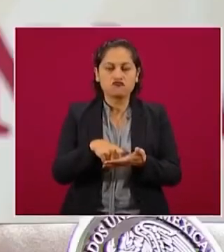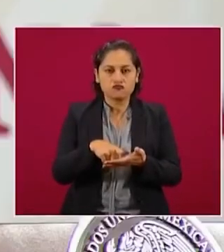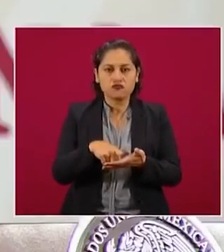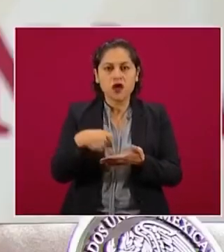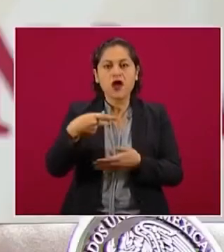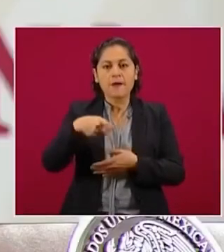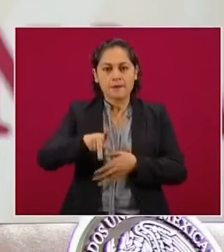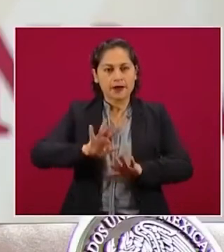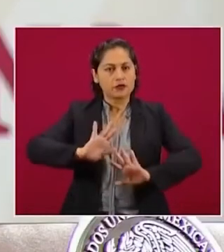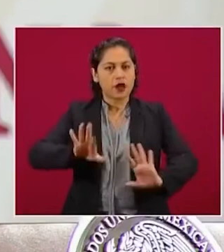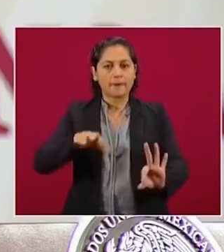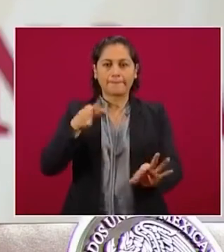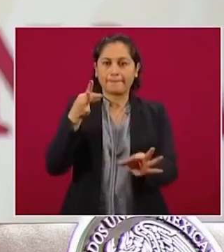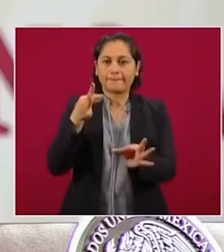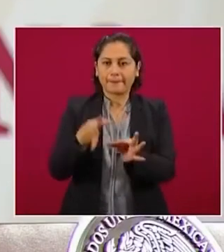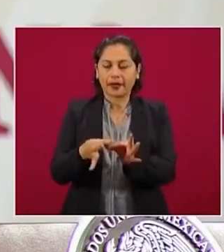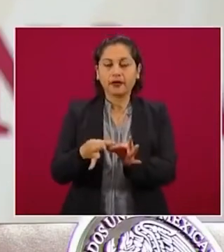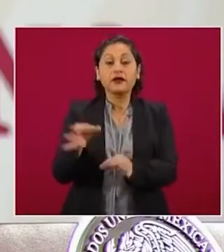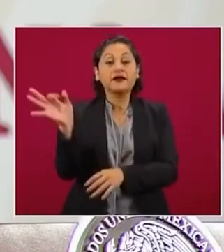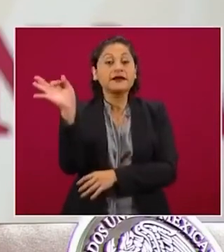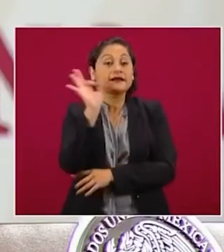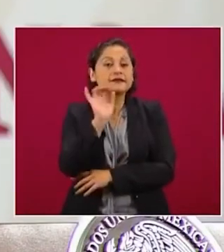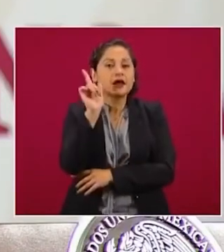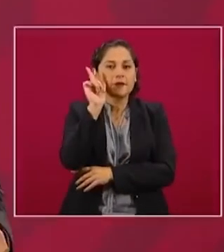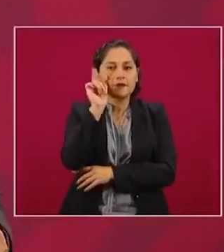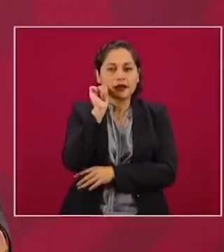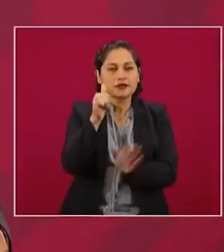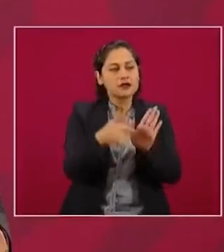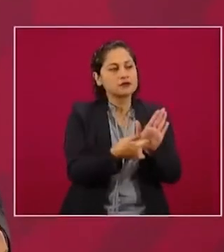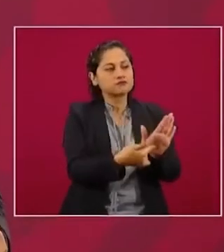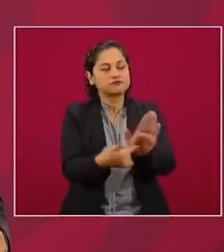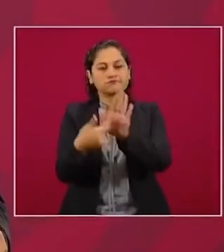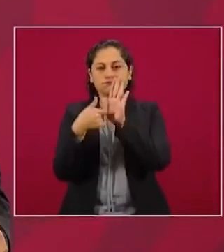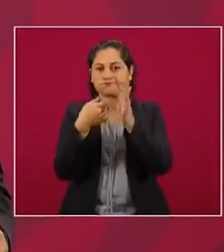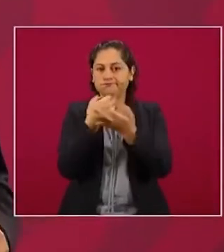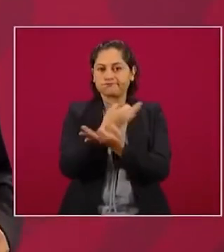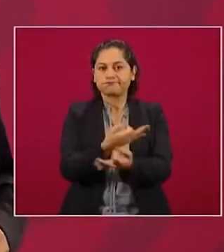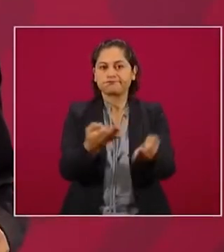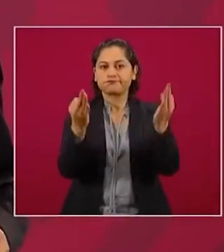hagamos el anuncio, porque vamos ya a entregar